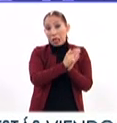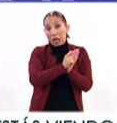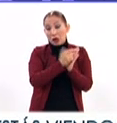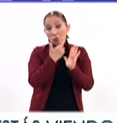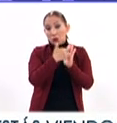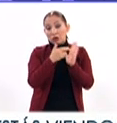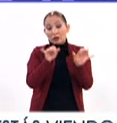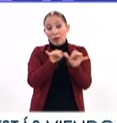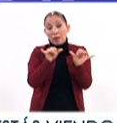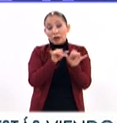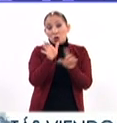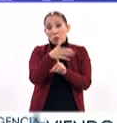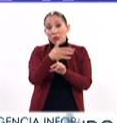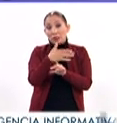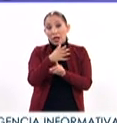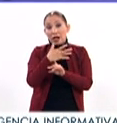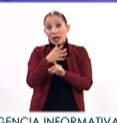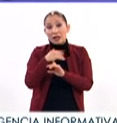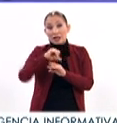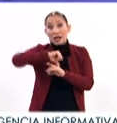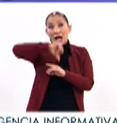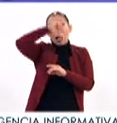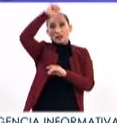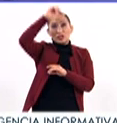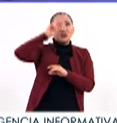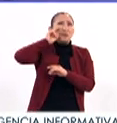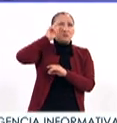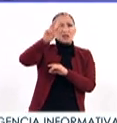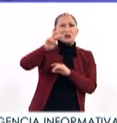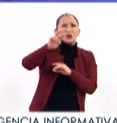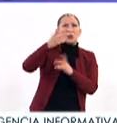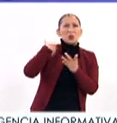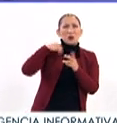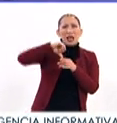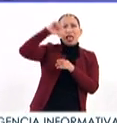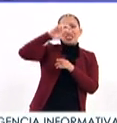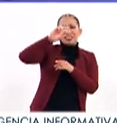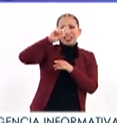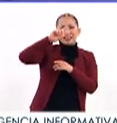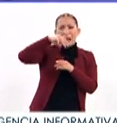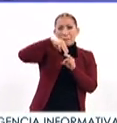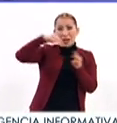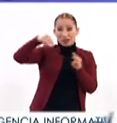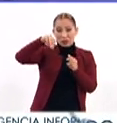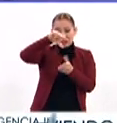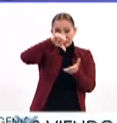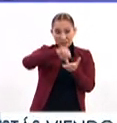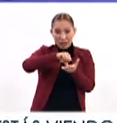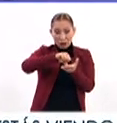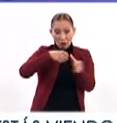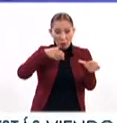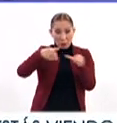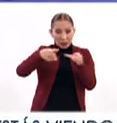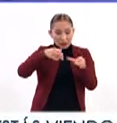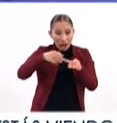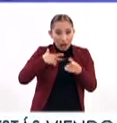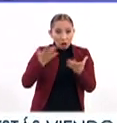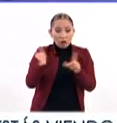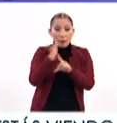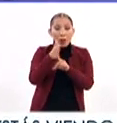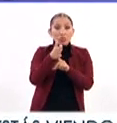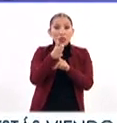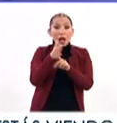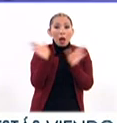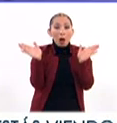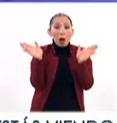que norme el tamaño de la bandera, y en astas relativamente altas. He visto astas de 30 metros en un centro comercial con una